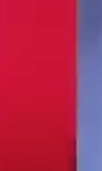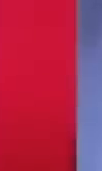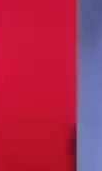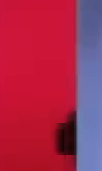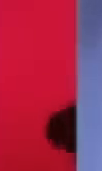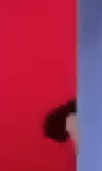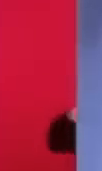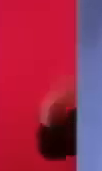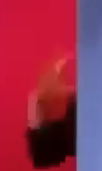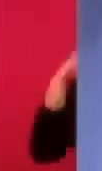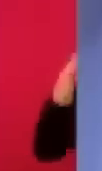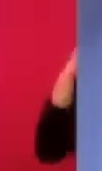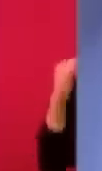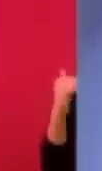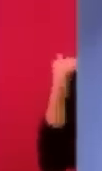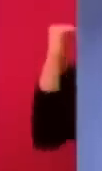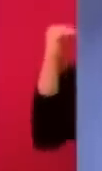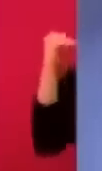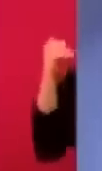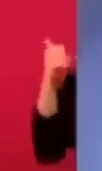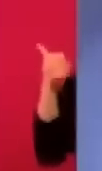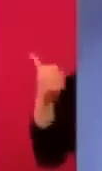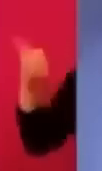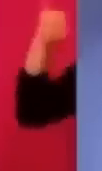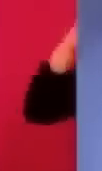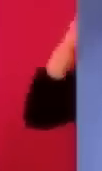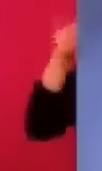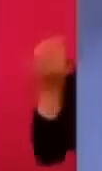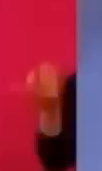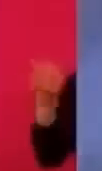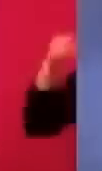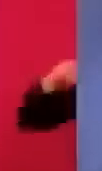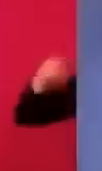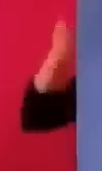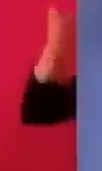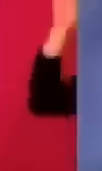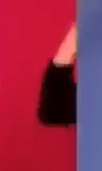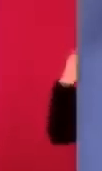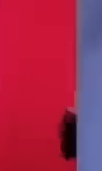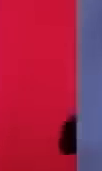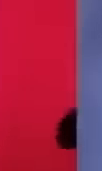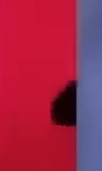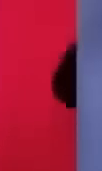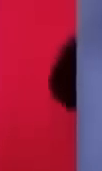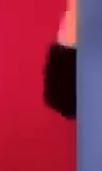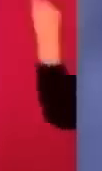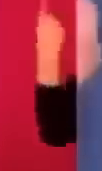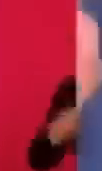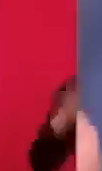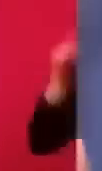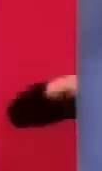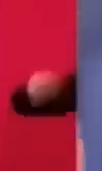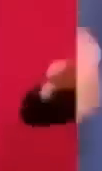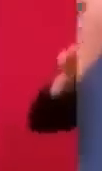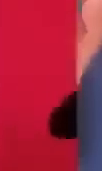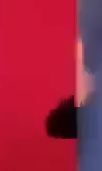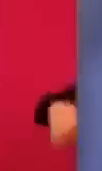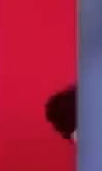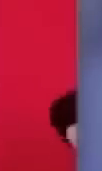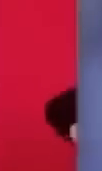imprenta. Ellos son los que dictan y mandan qué se publica y qué no. Ellos lucran con la información,